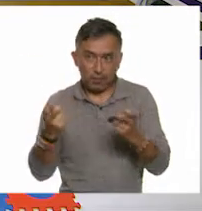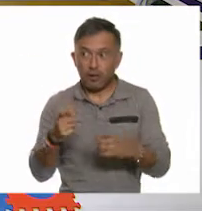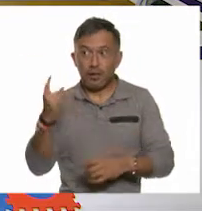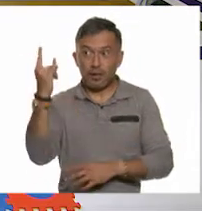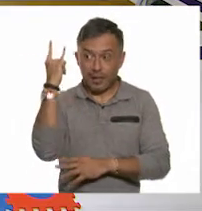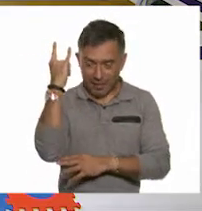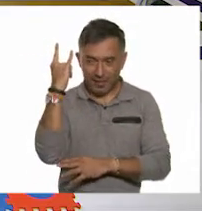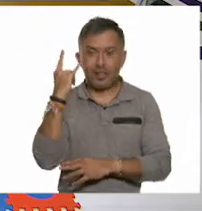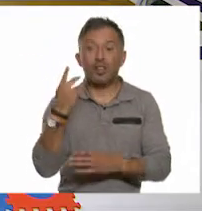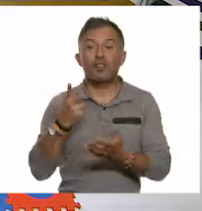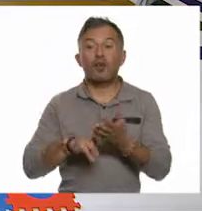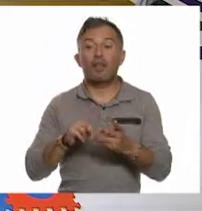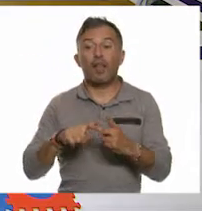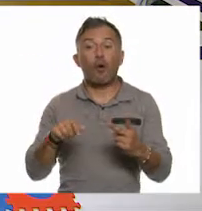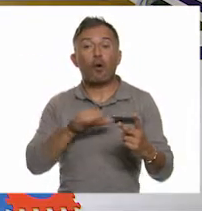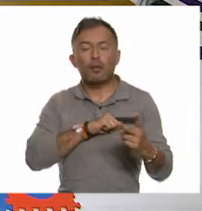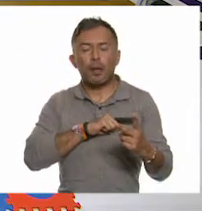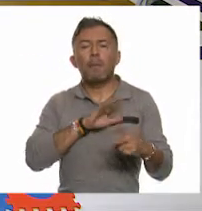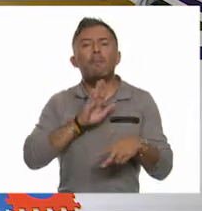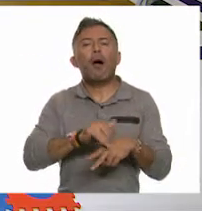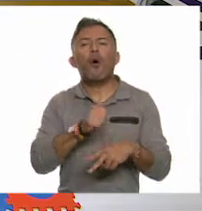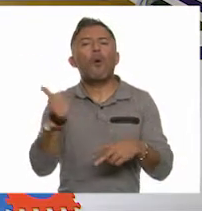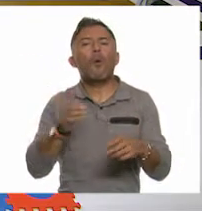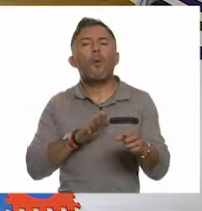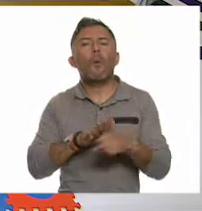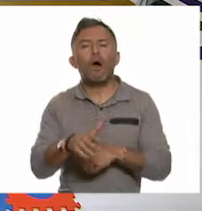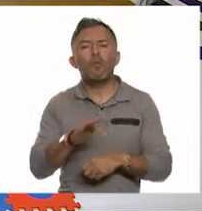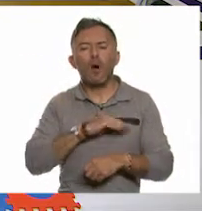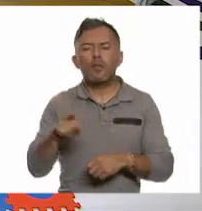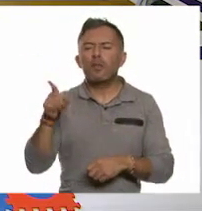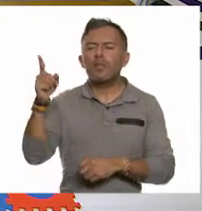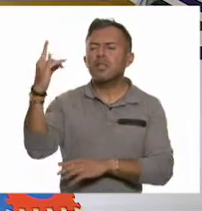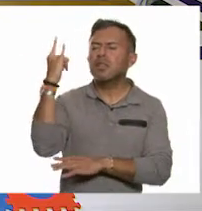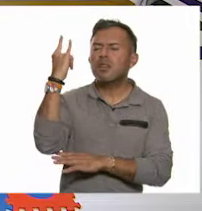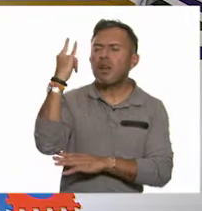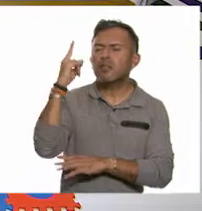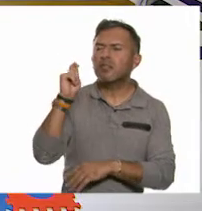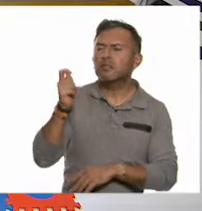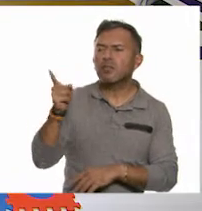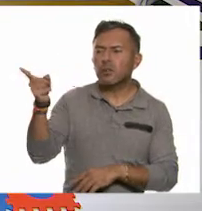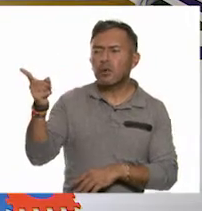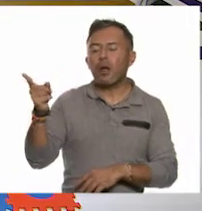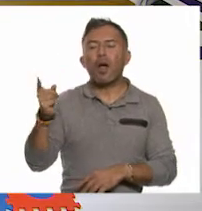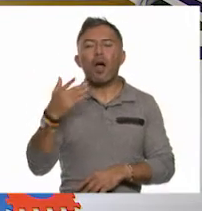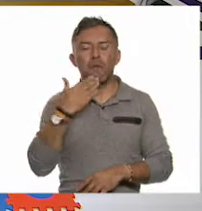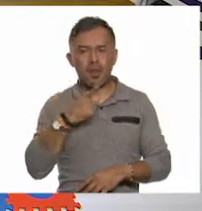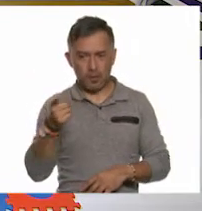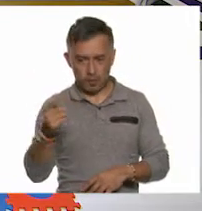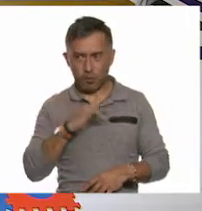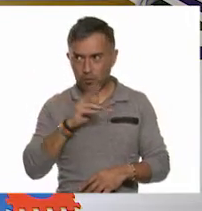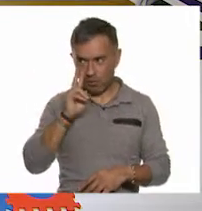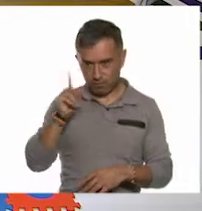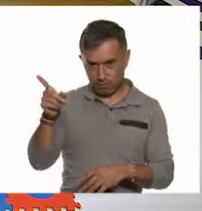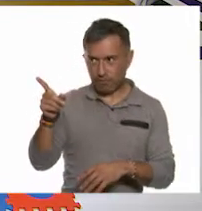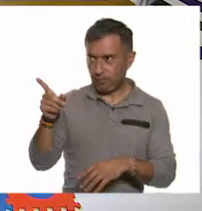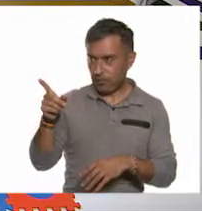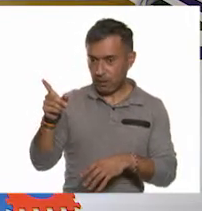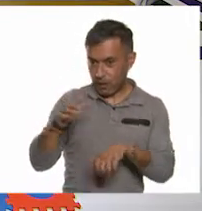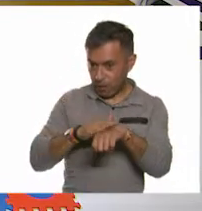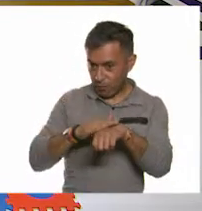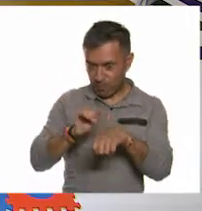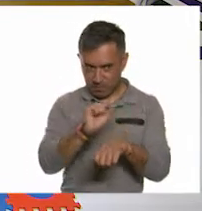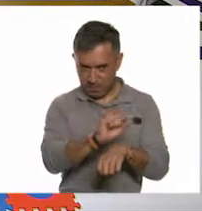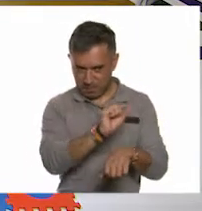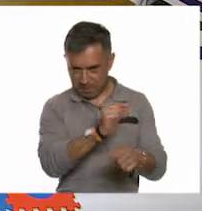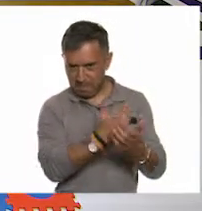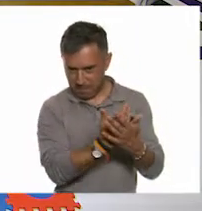y que es egoísta. Pero ¿qué más será este gigante? Ay, pues lo vimos, está calvo. A ver, espérame,